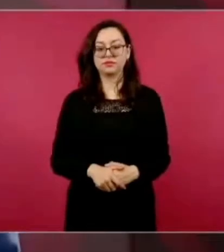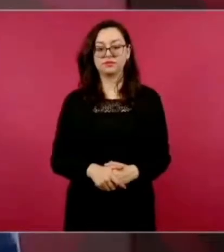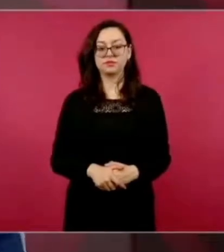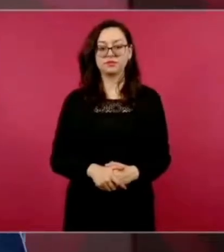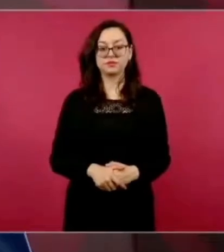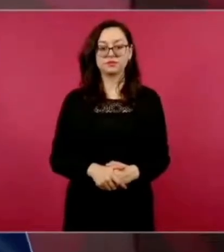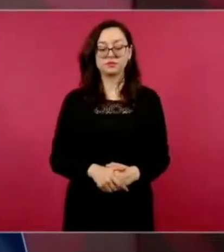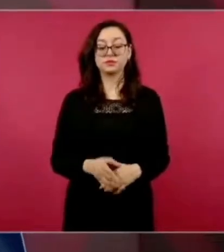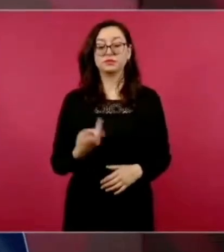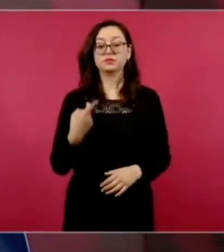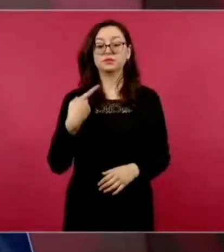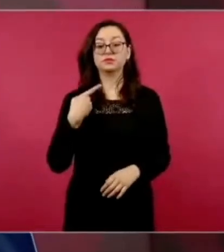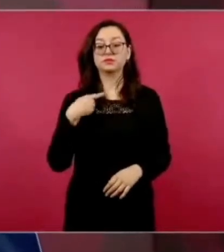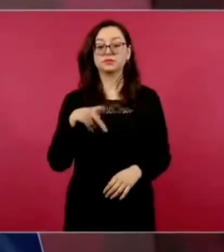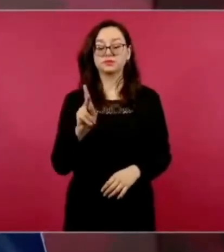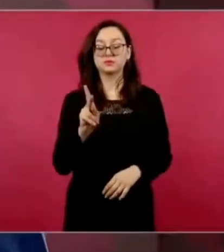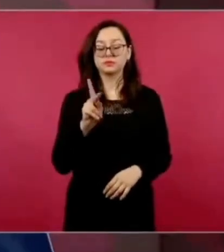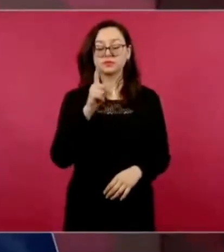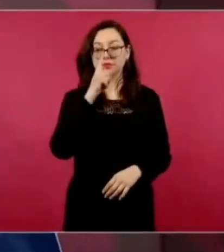también